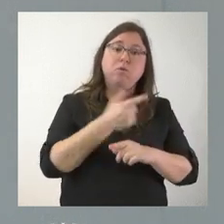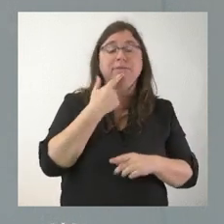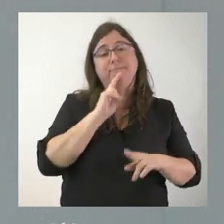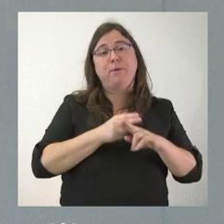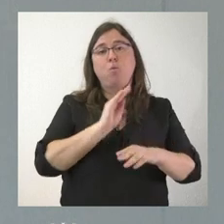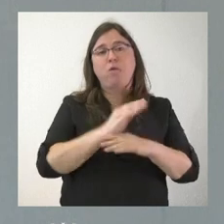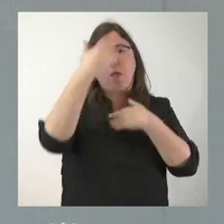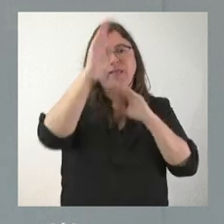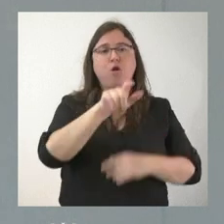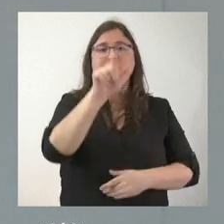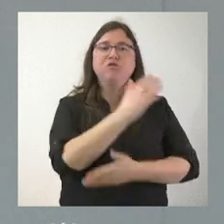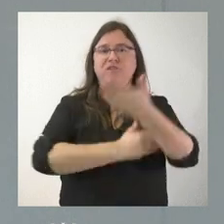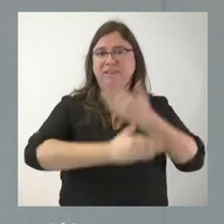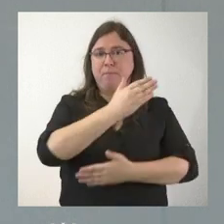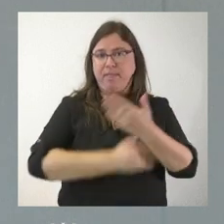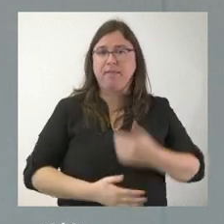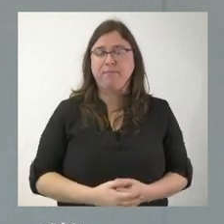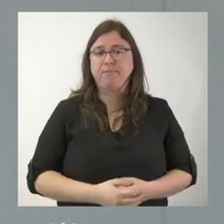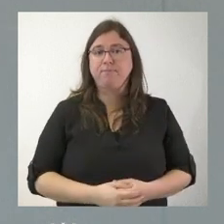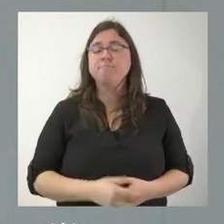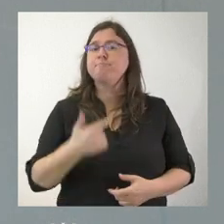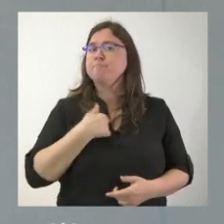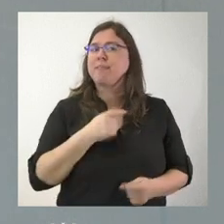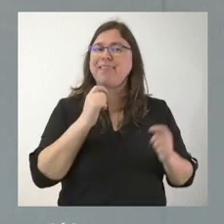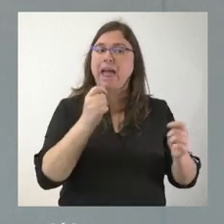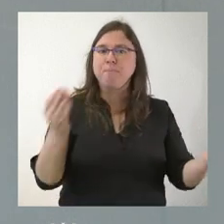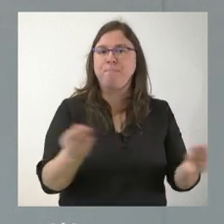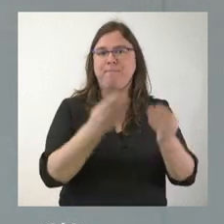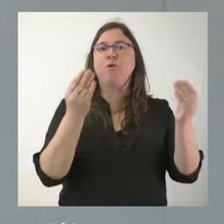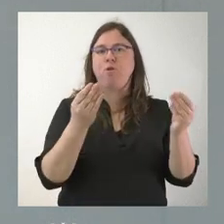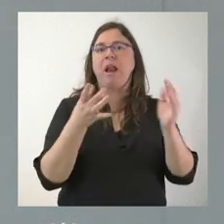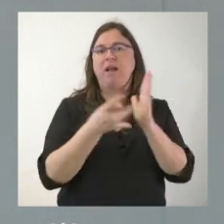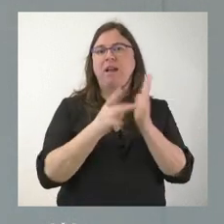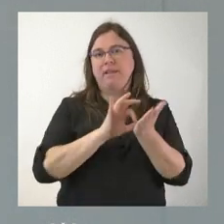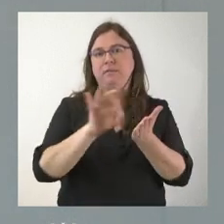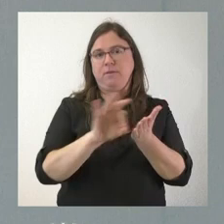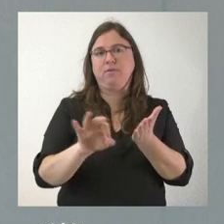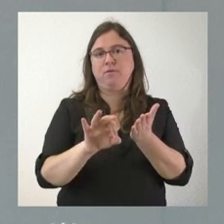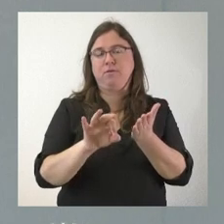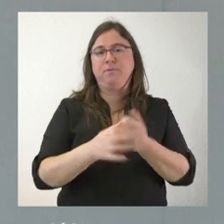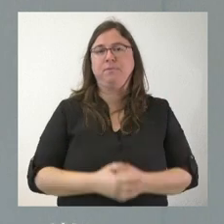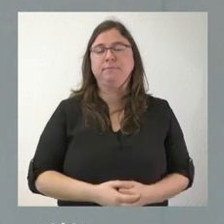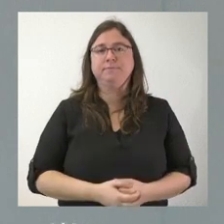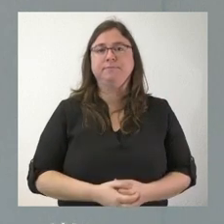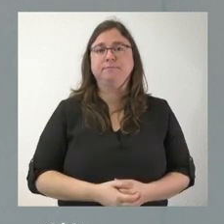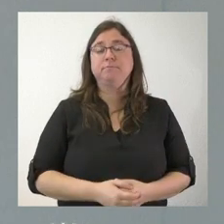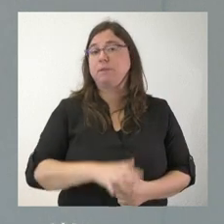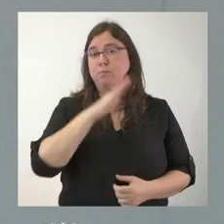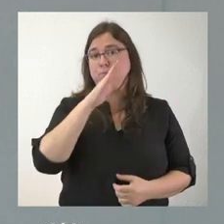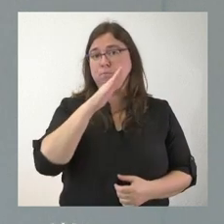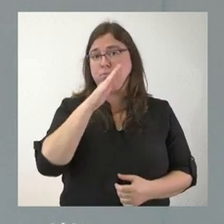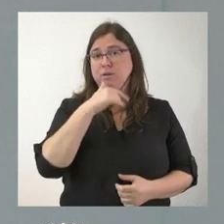cuidado y la atención a personas con discapacidad por tanto lo que aseguramos es mejorar la calidad del servicio y por ahí